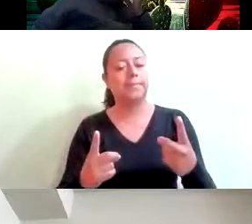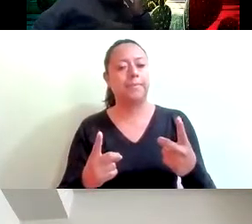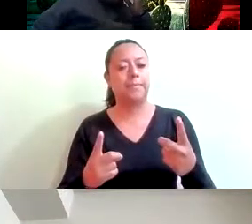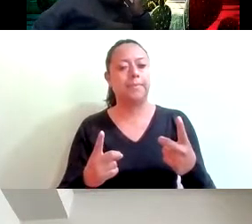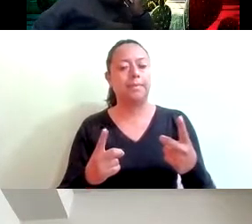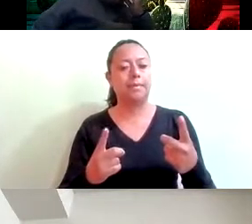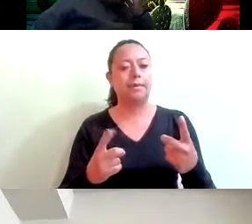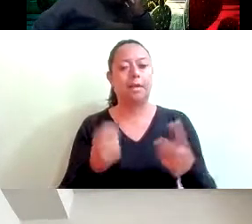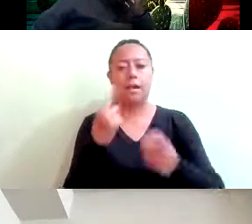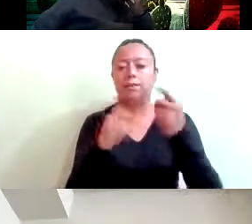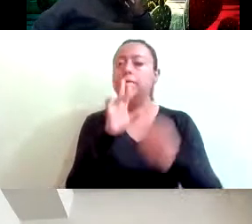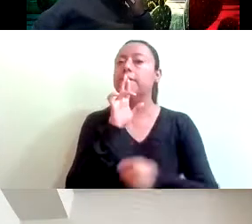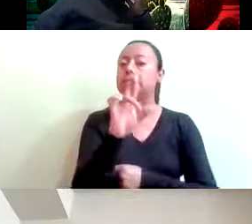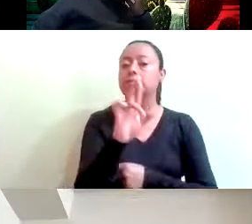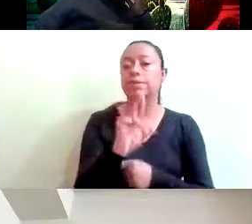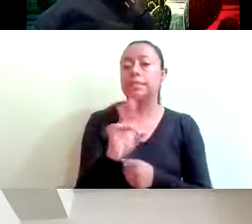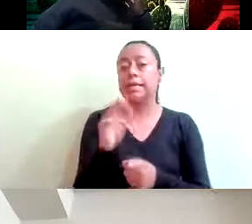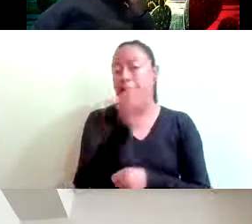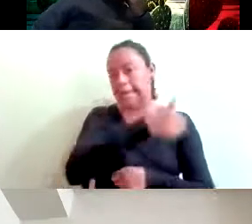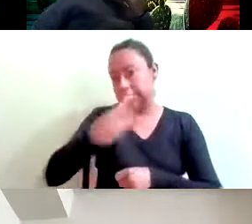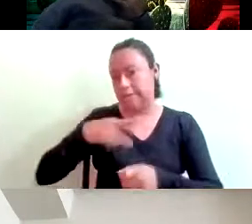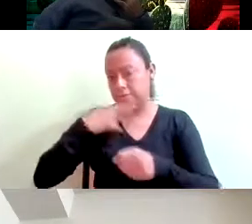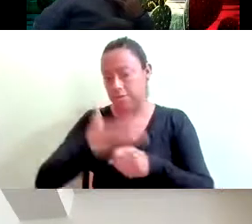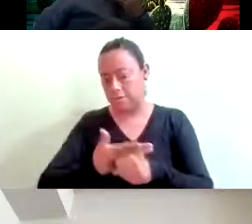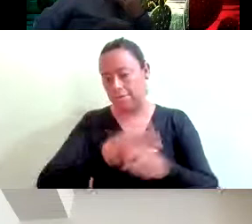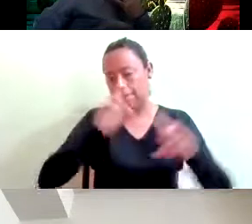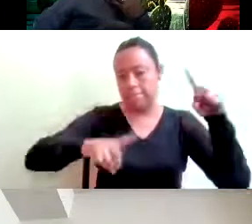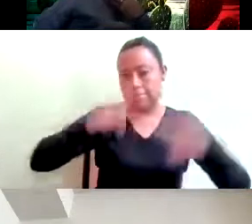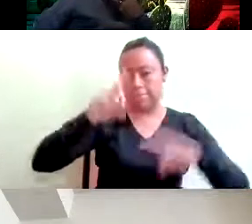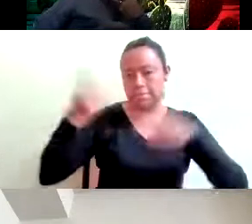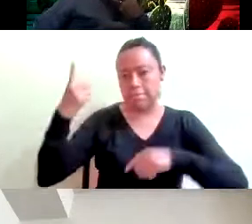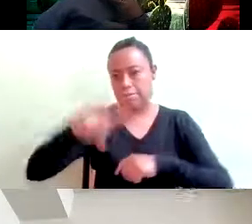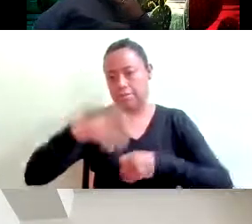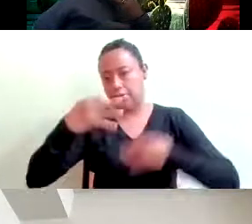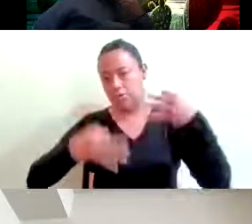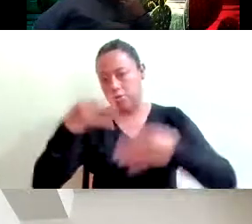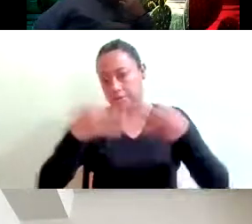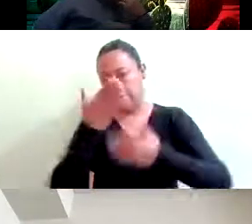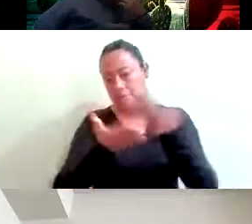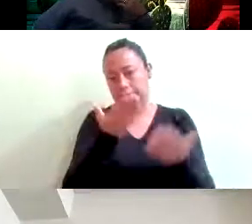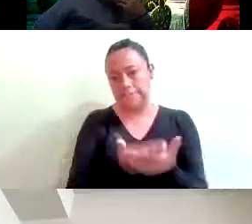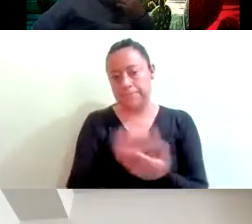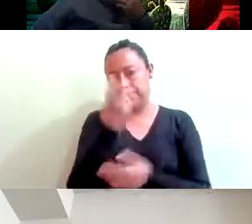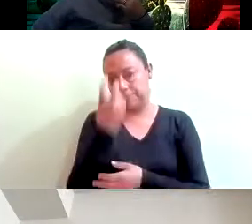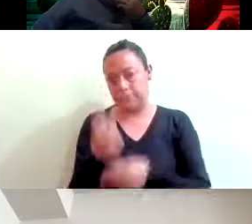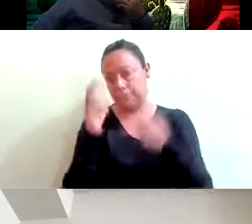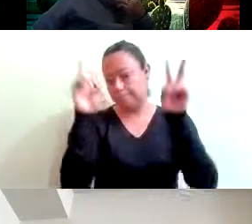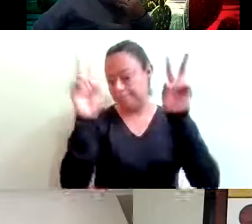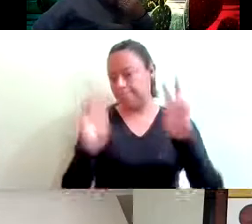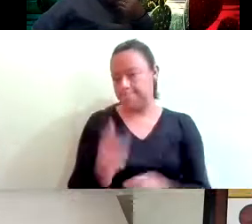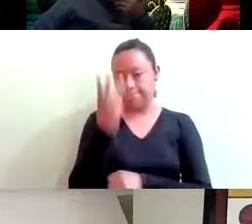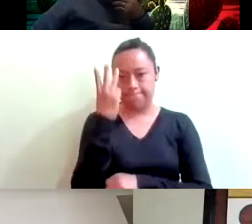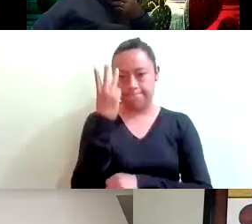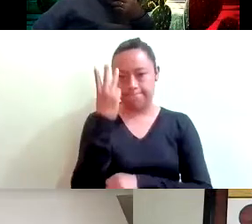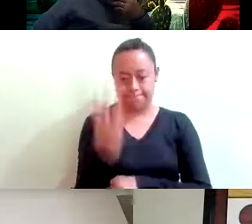la solución que nos corresponda de acuerdo al mandato judicial que se esté planteando. Son otros 3 asuntos que